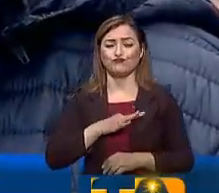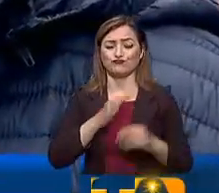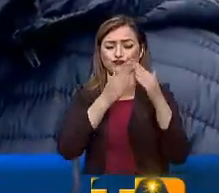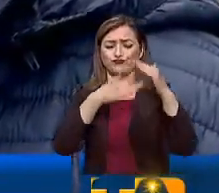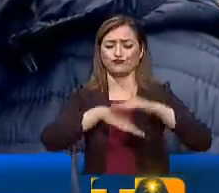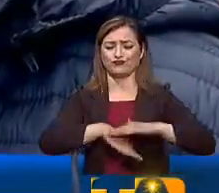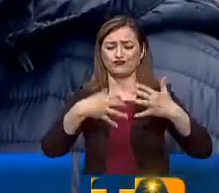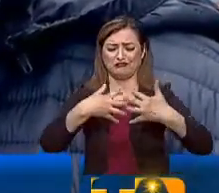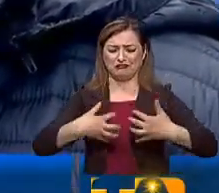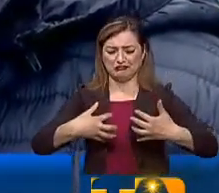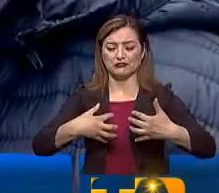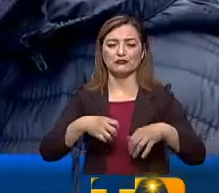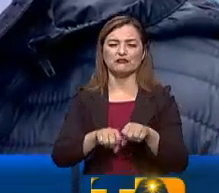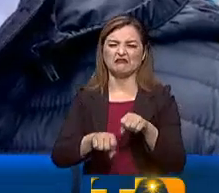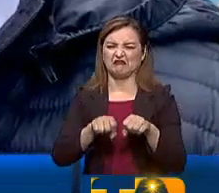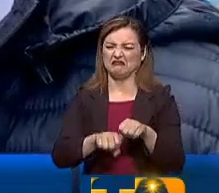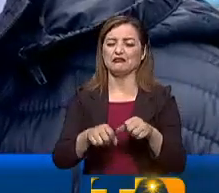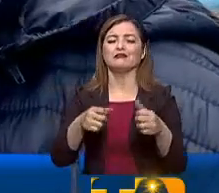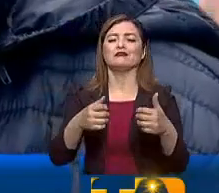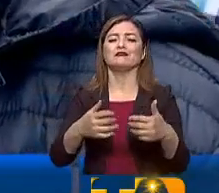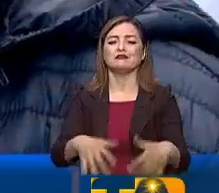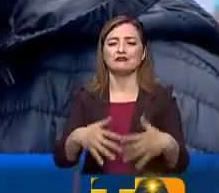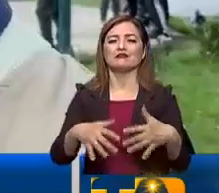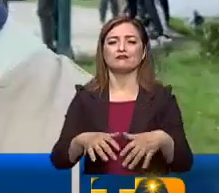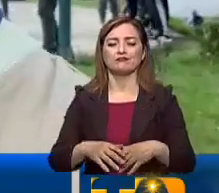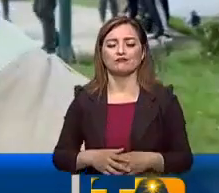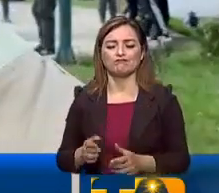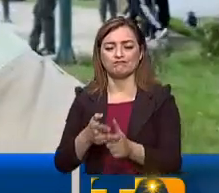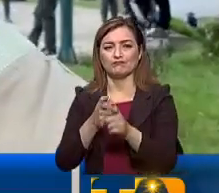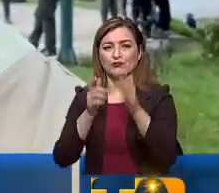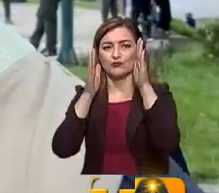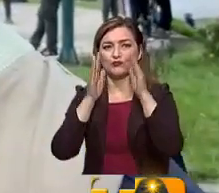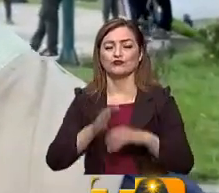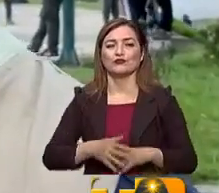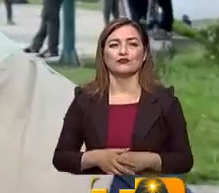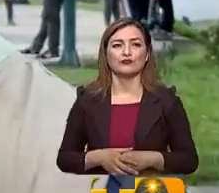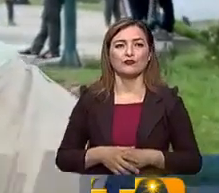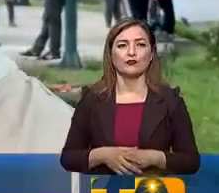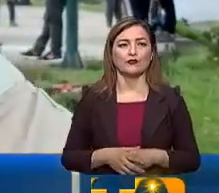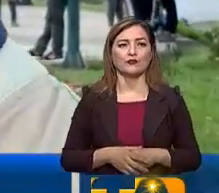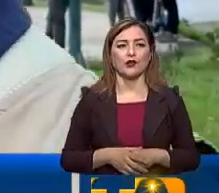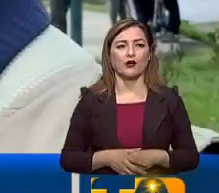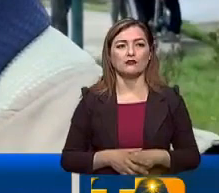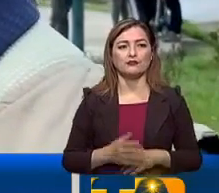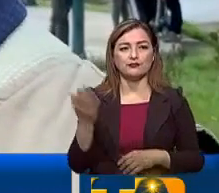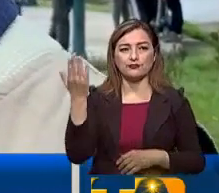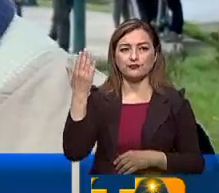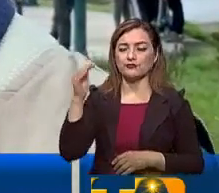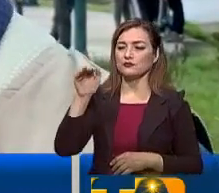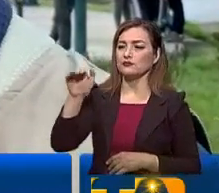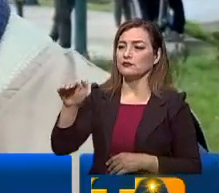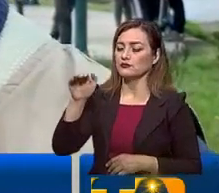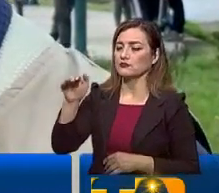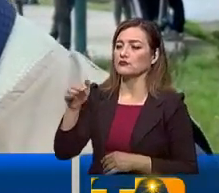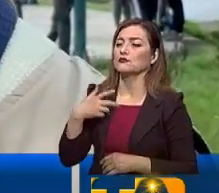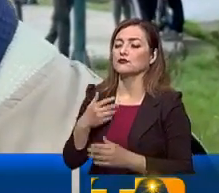y después es necesario actuar ya le he pedido yo al alcalde de la ciudad que me dé el plano